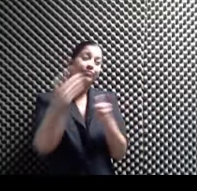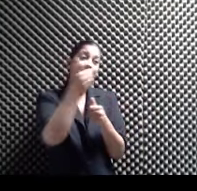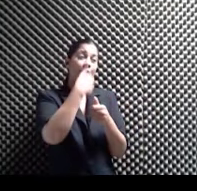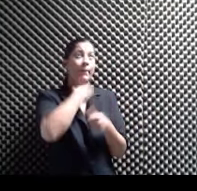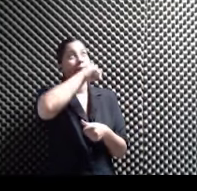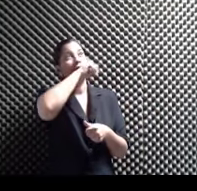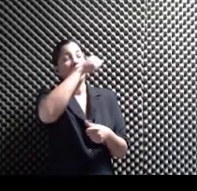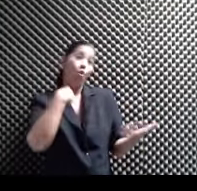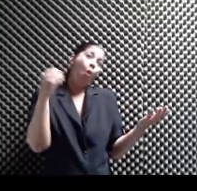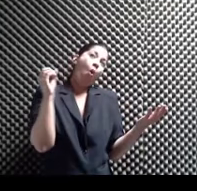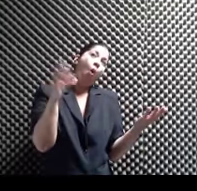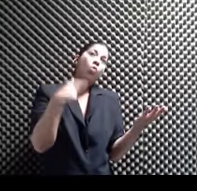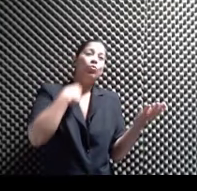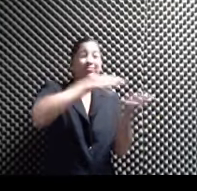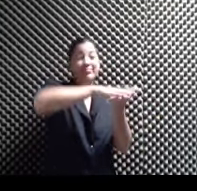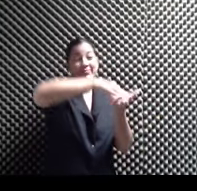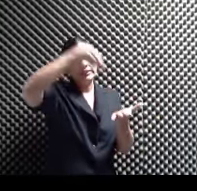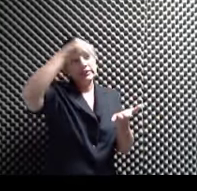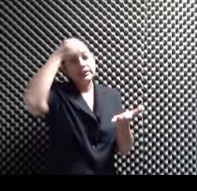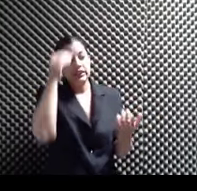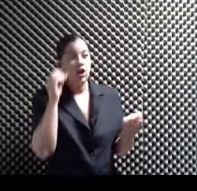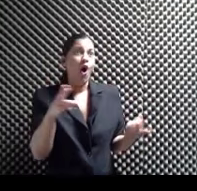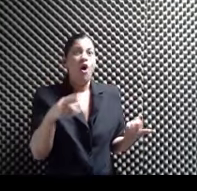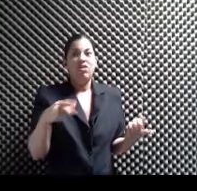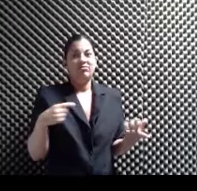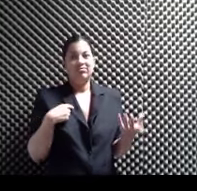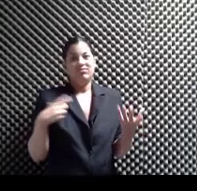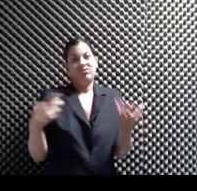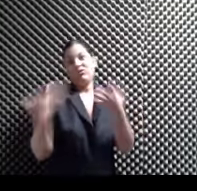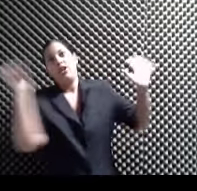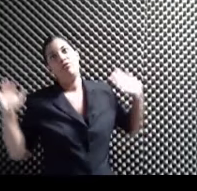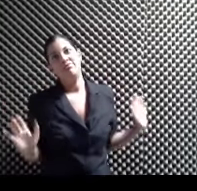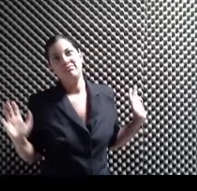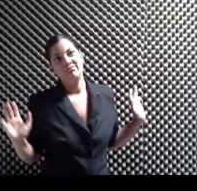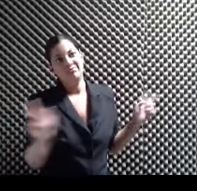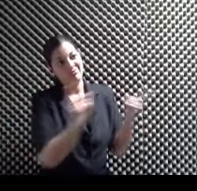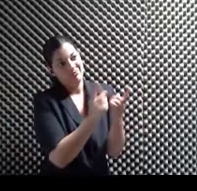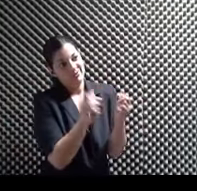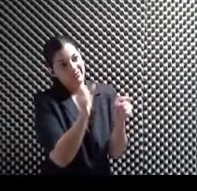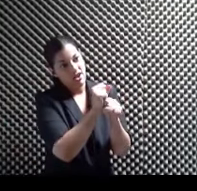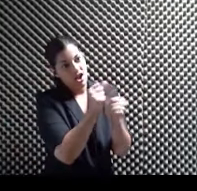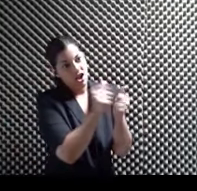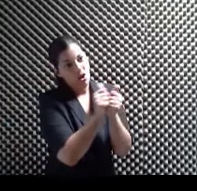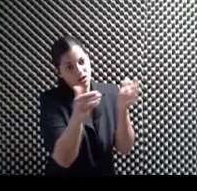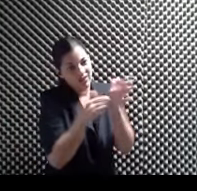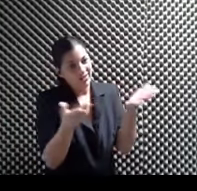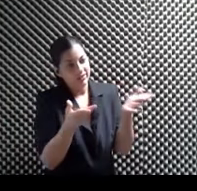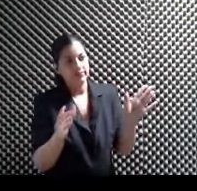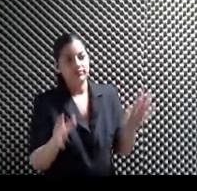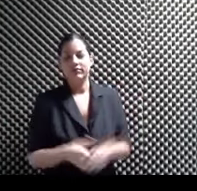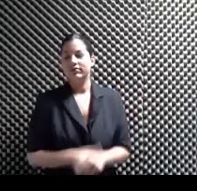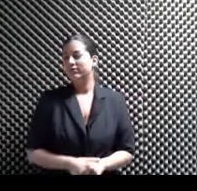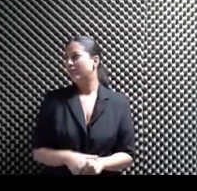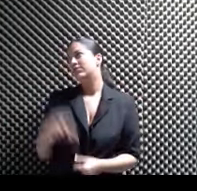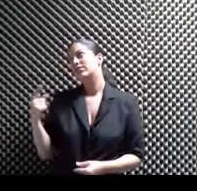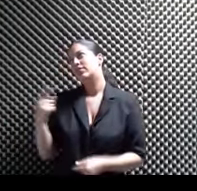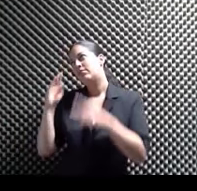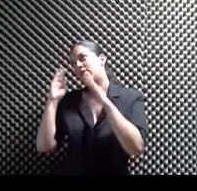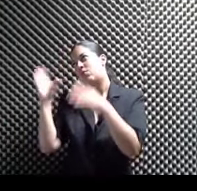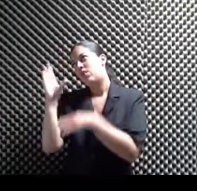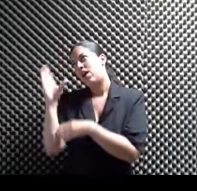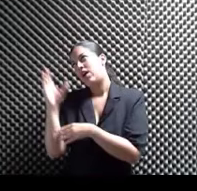O volvería A trabajar Con esa persona No, Tú salgas buscando La canela Yo te diría Que yo he aprendido